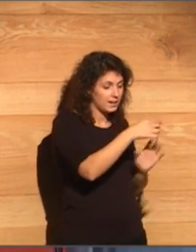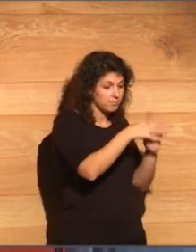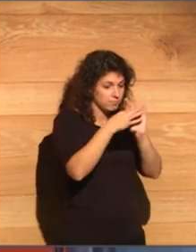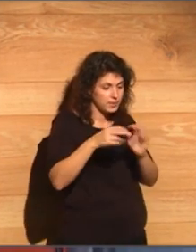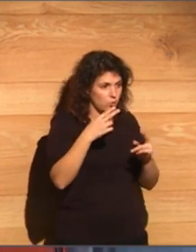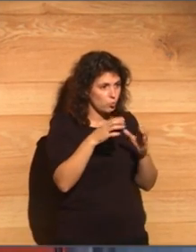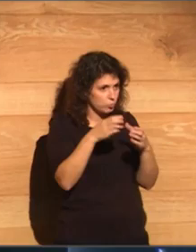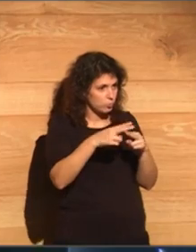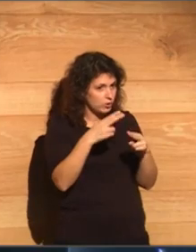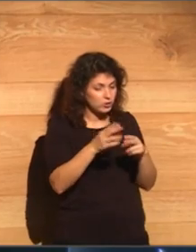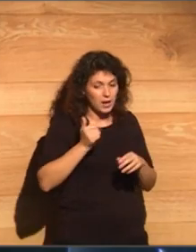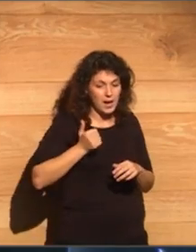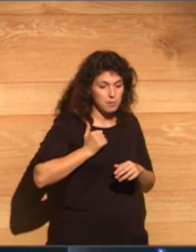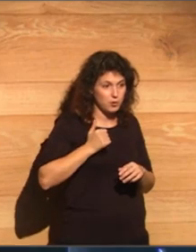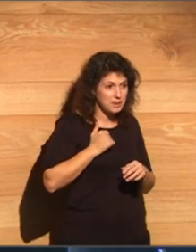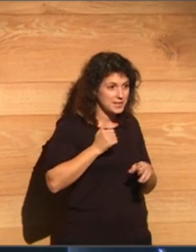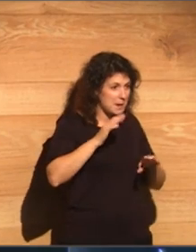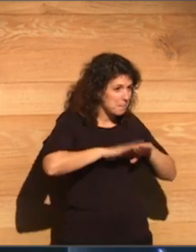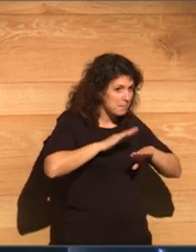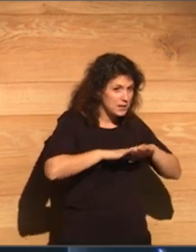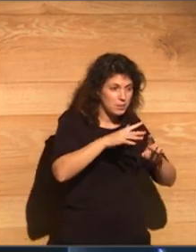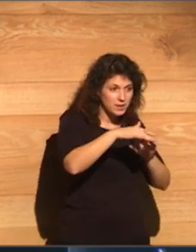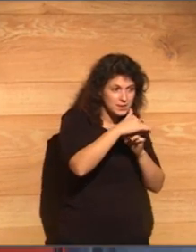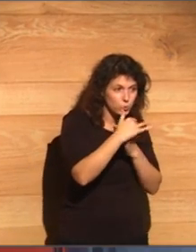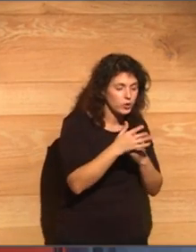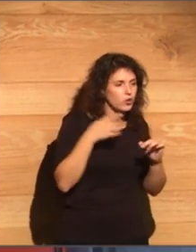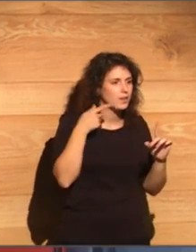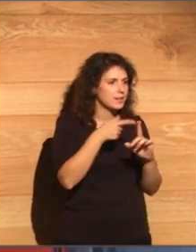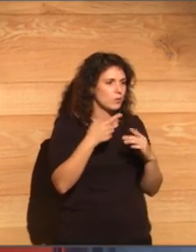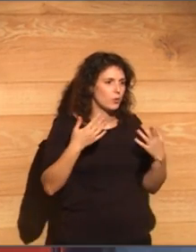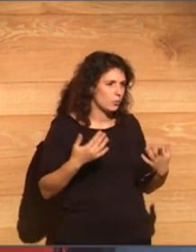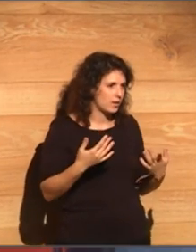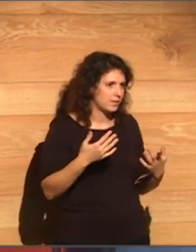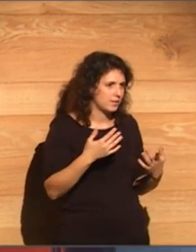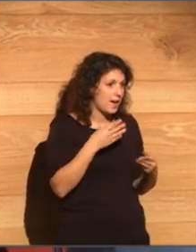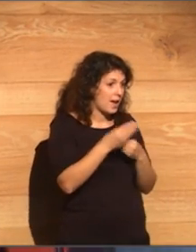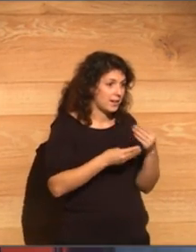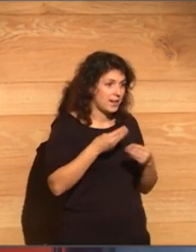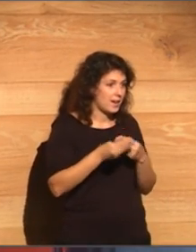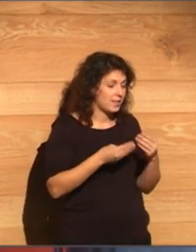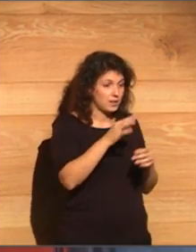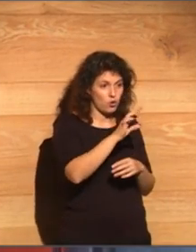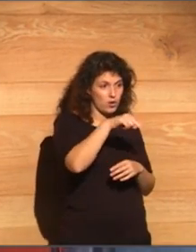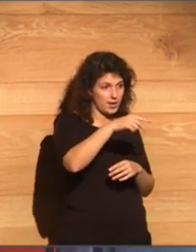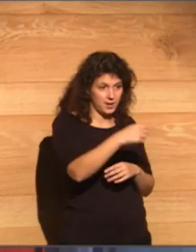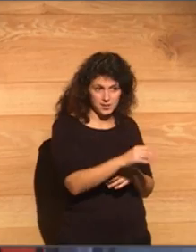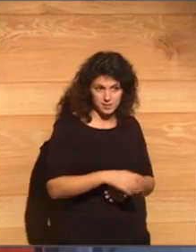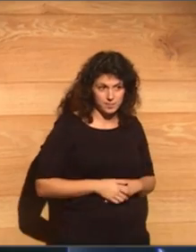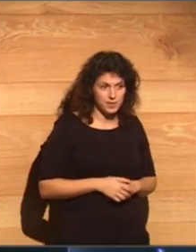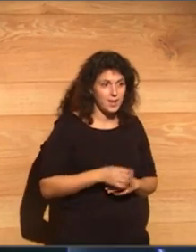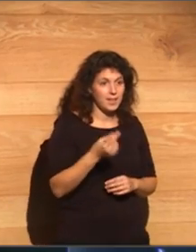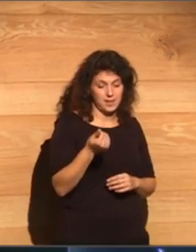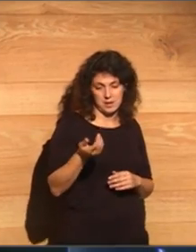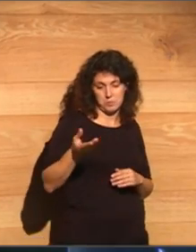políticos, pero que aprovecha cualquier mínima ocasión para en realidad hacer lo que hacen muchísimas ONGs. Bueno, es de donde